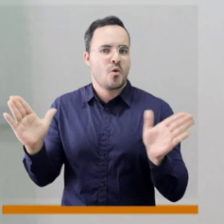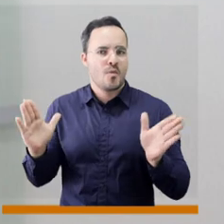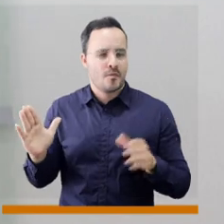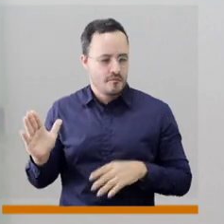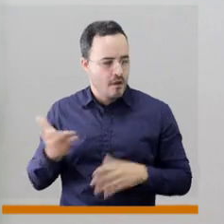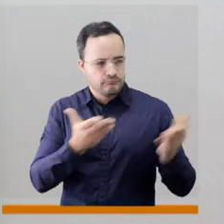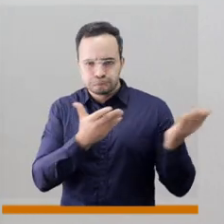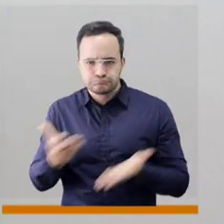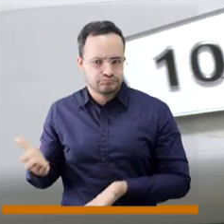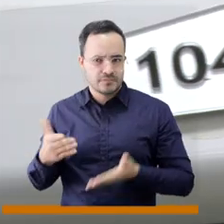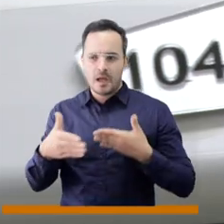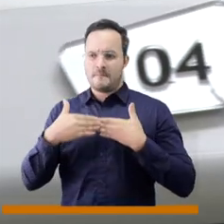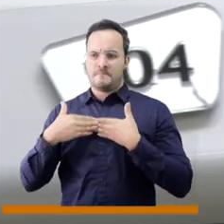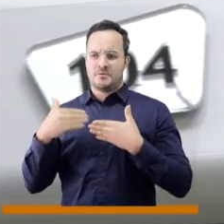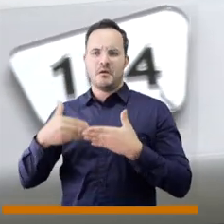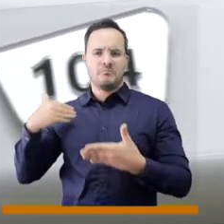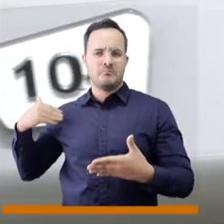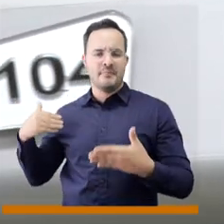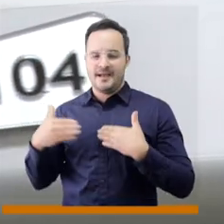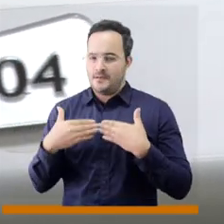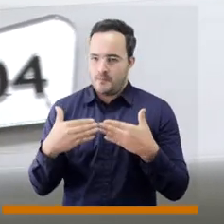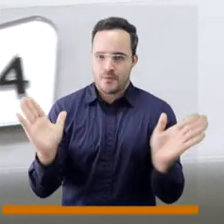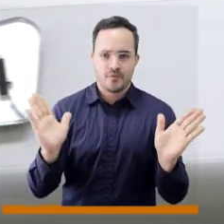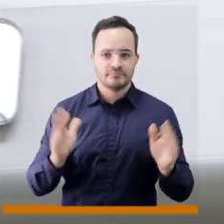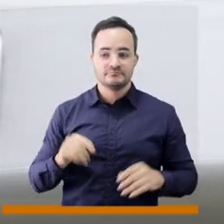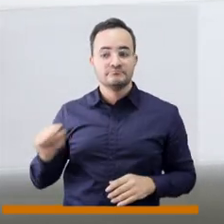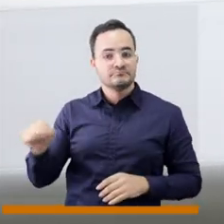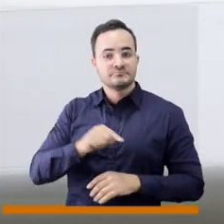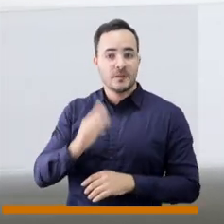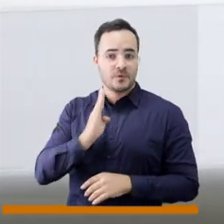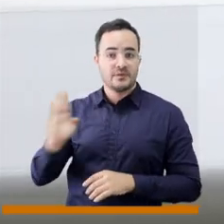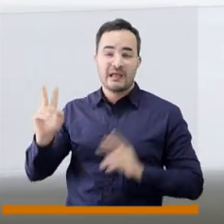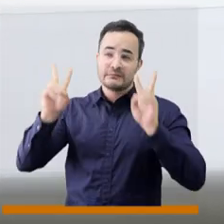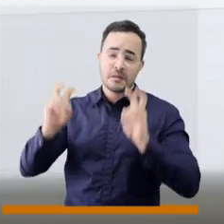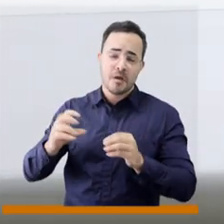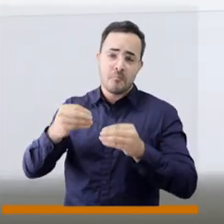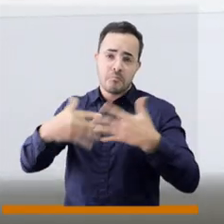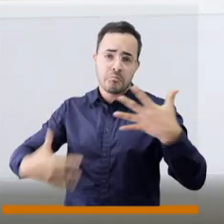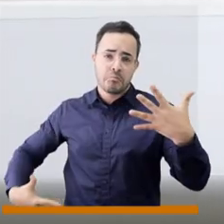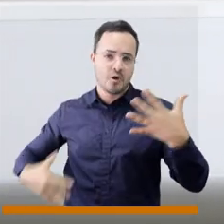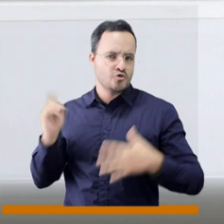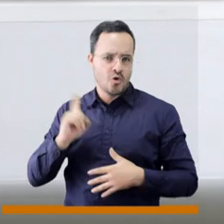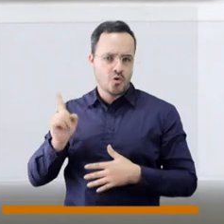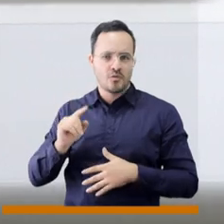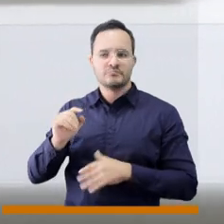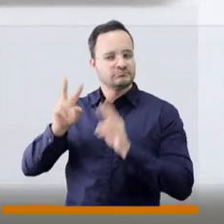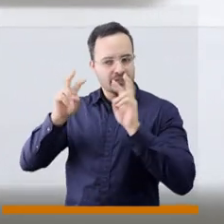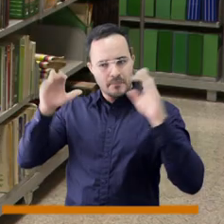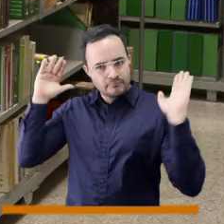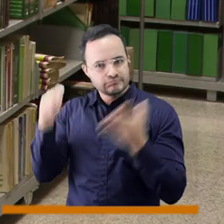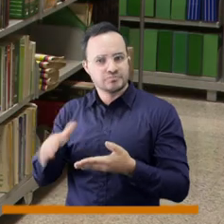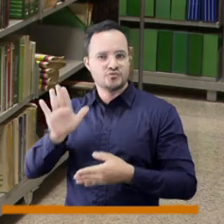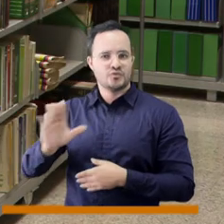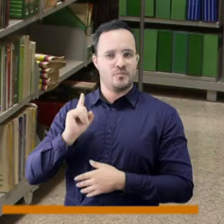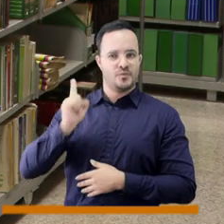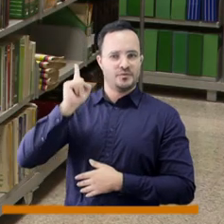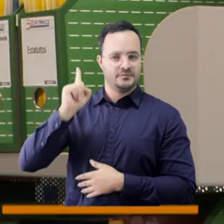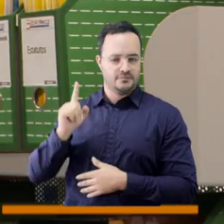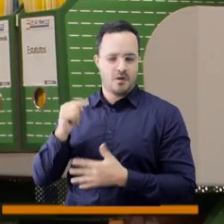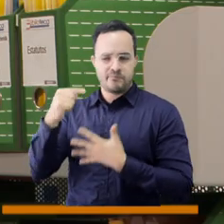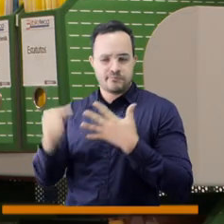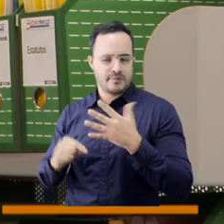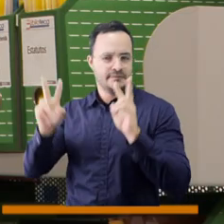1988, es una biblioteca especializada con apertura al público. Cualquier ciudadano que quiera ingresar a la biblioteca lo puede hacer y hacer uso